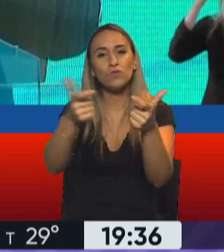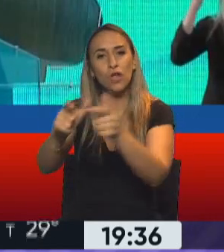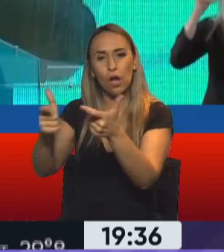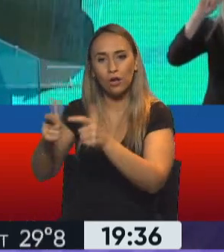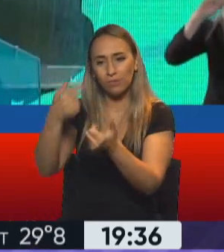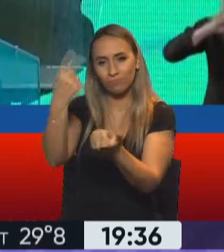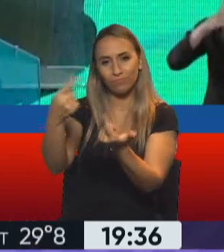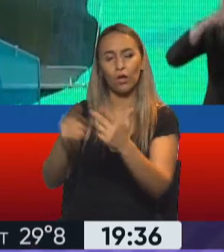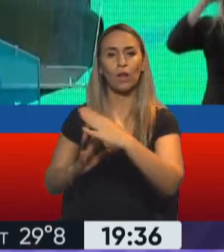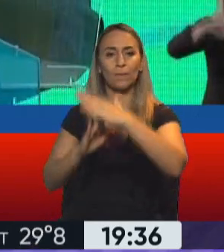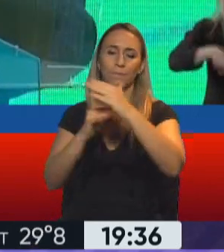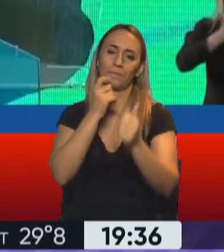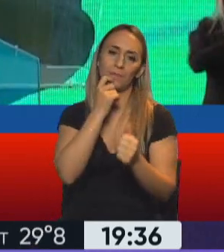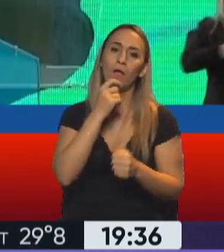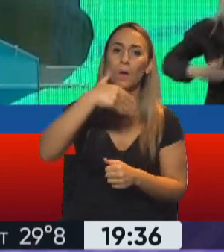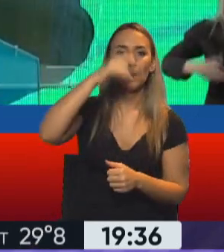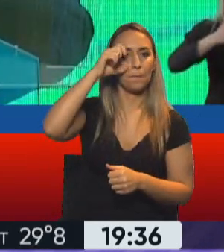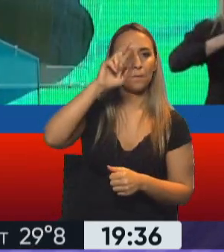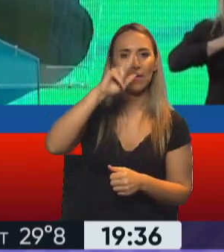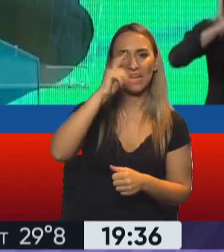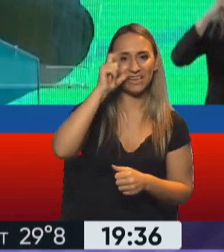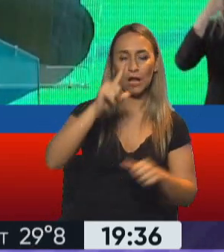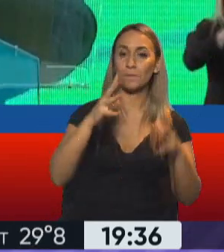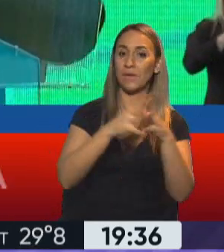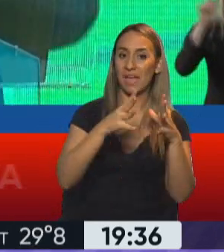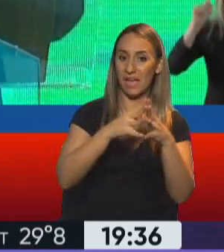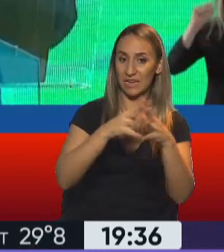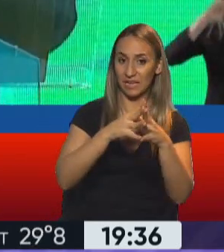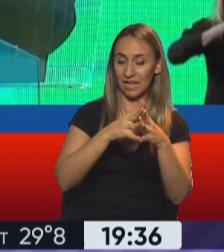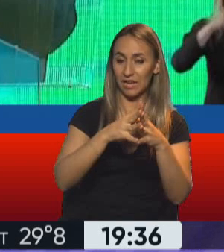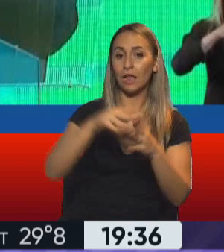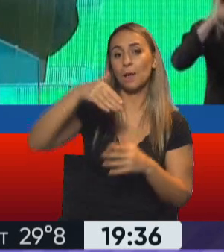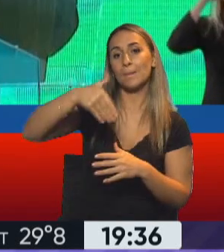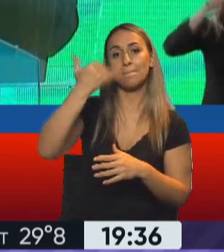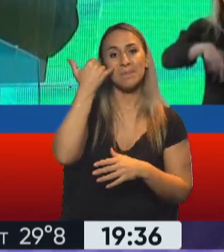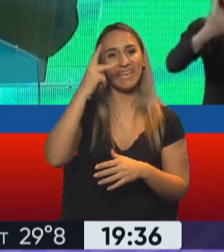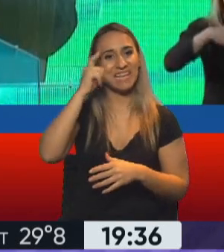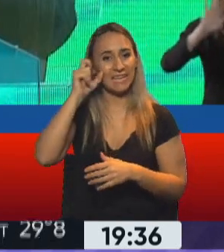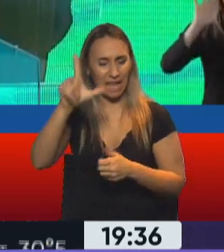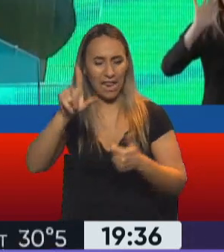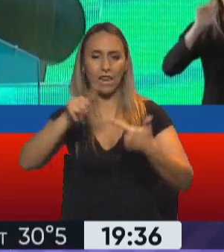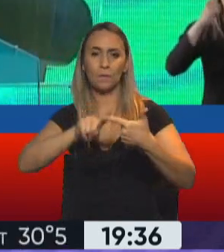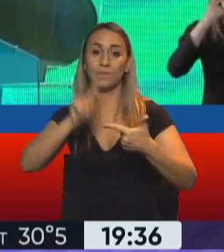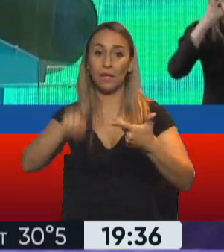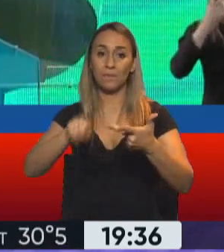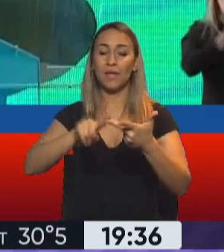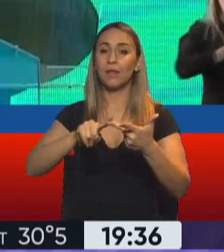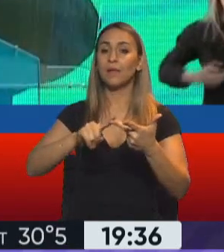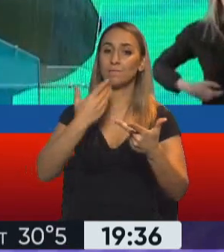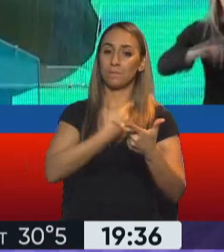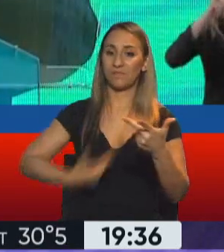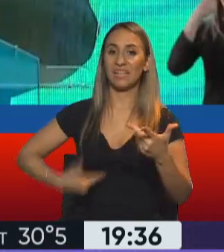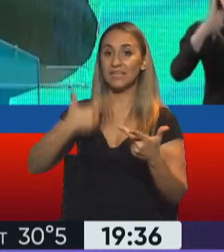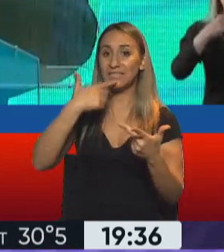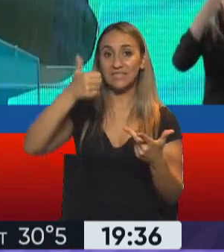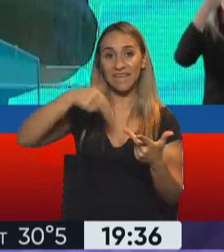con líderes como Angela Merkel, el titular del Consejo Europeo, Charles Michel, y el primer ministro de España, Pedro Sánchez, también